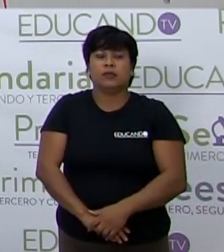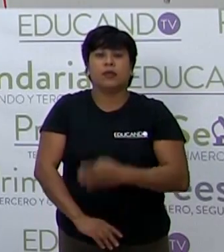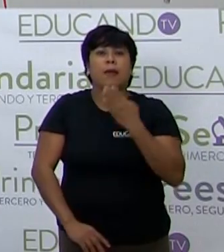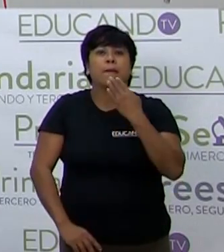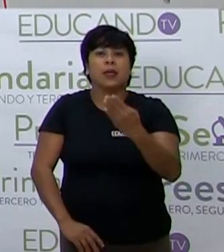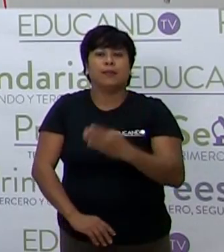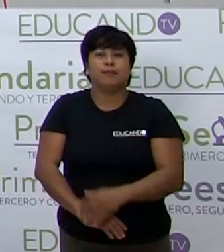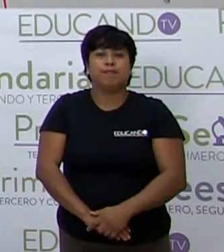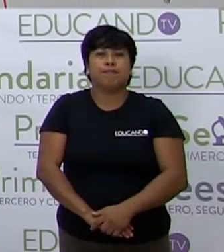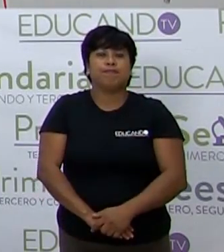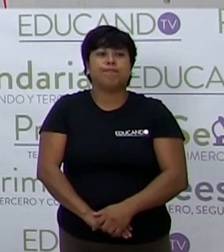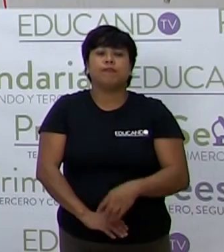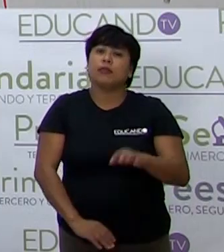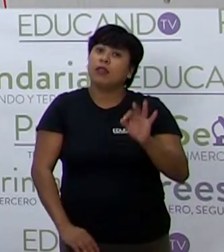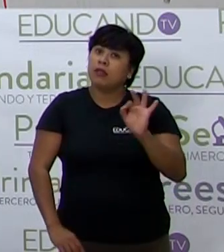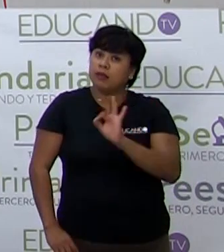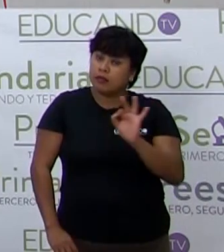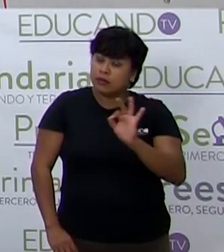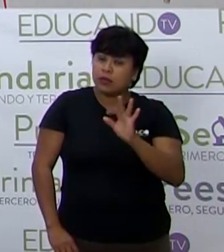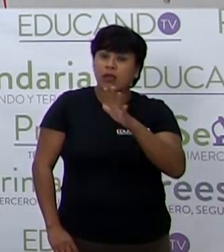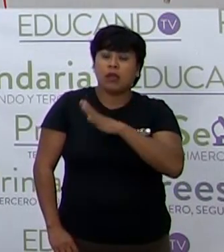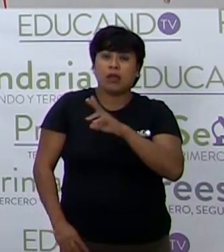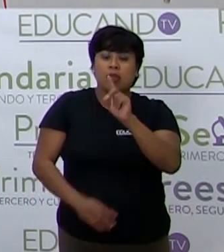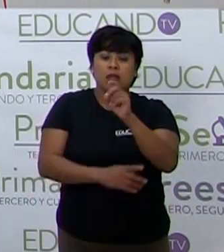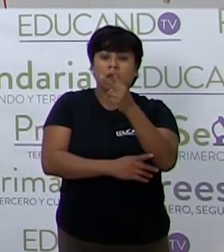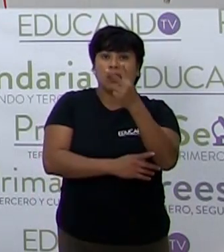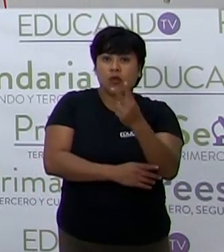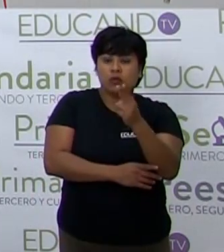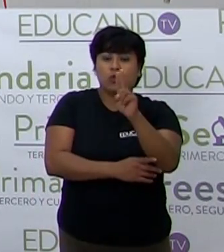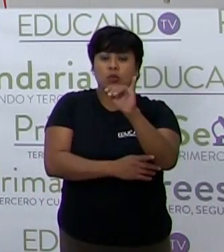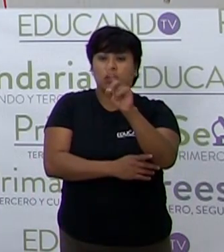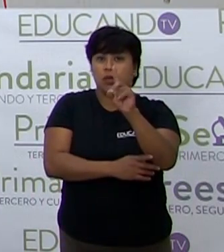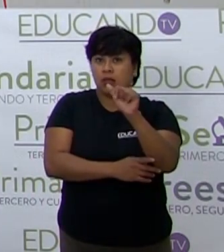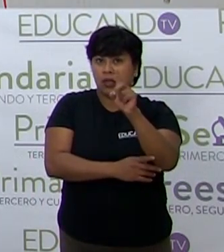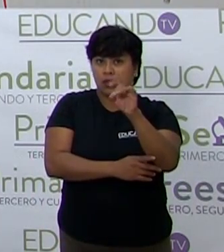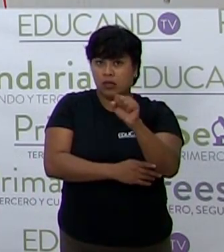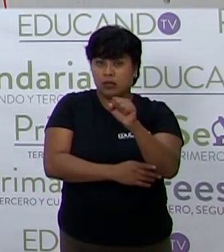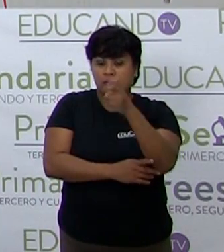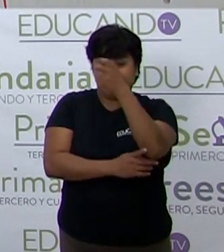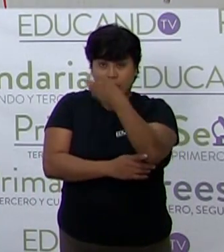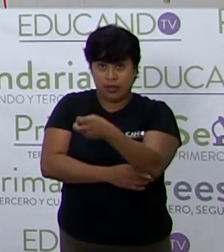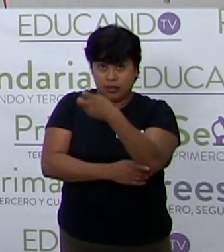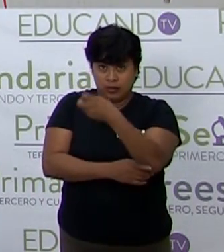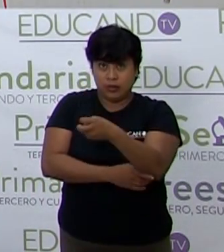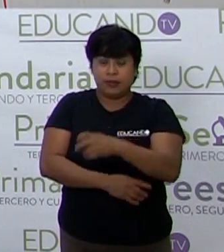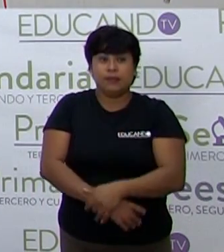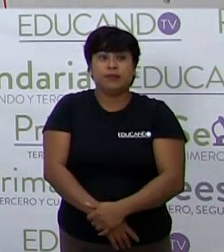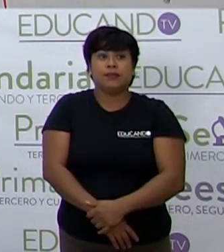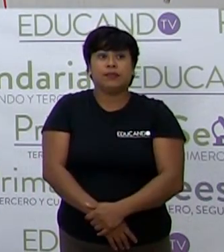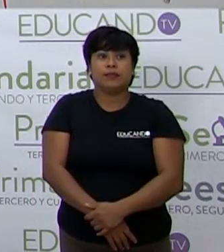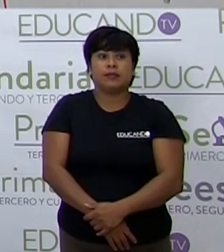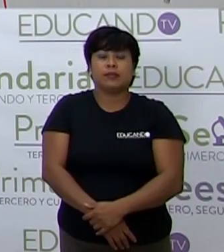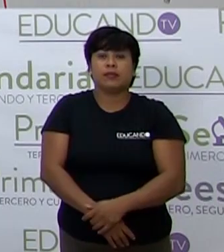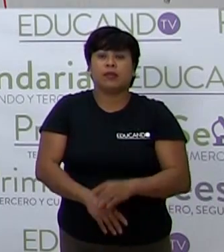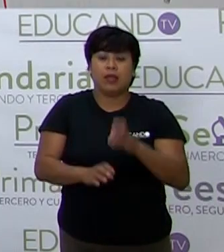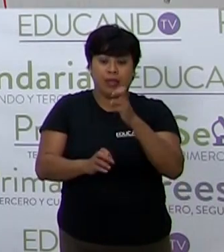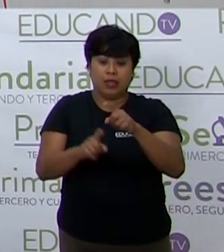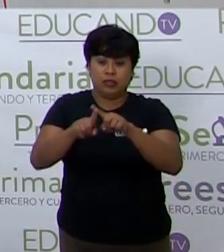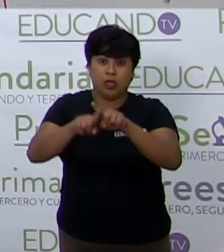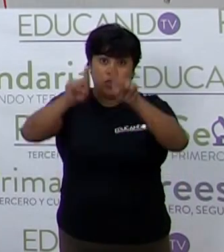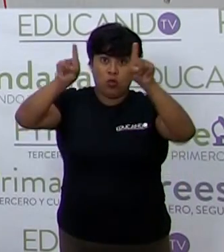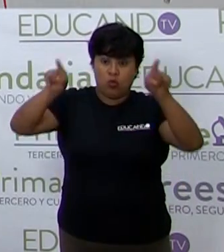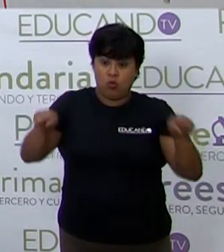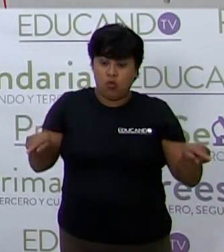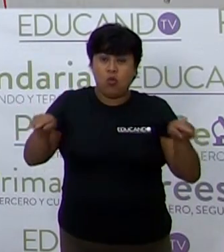Bien, si son 32 unidades cuadradas de este rombo, de esta figura geométrica,